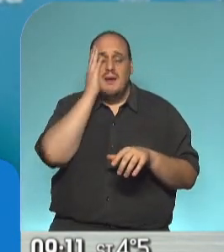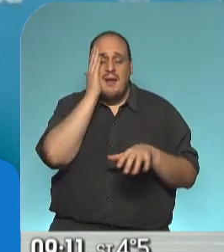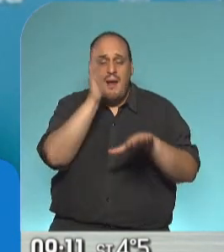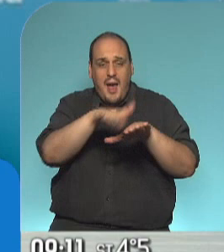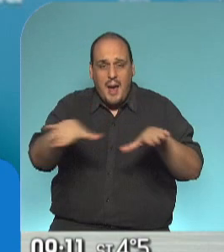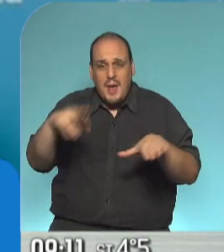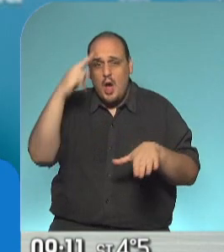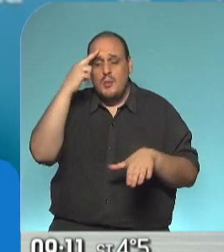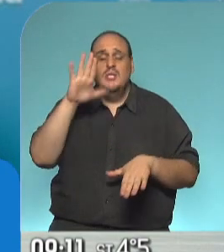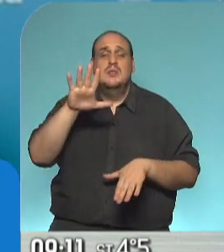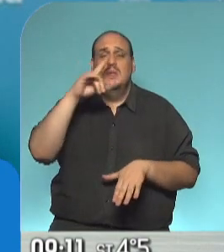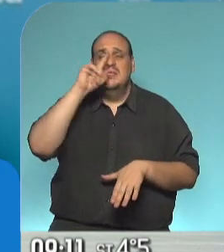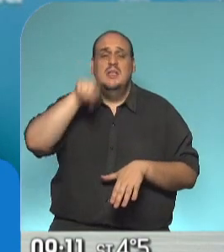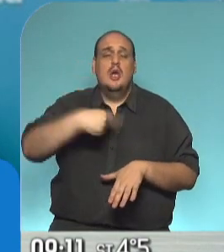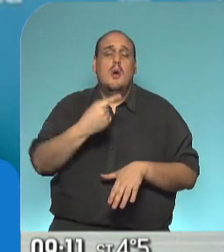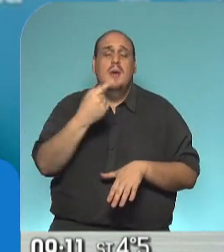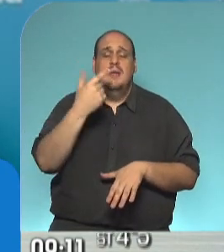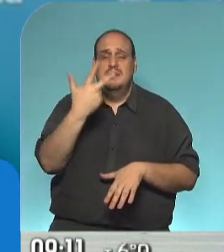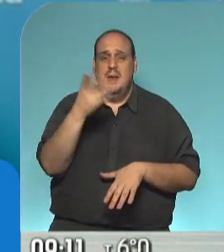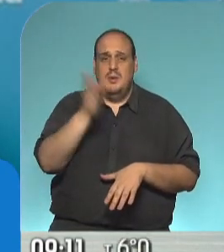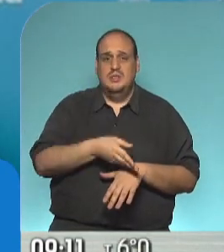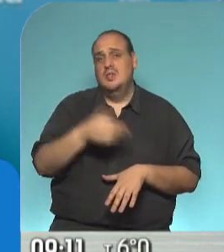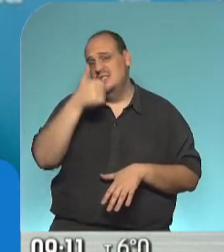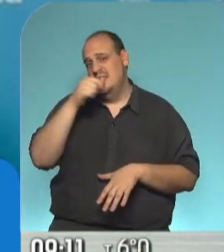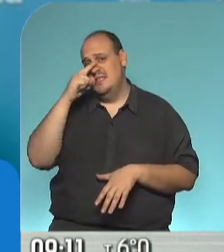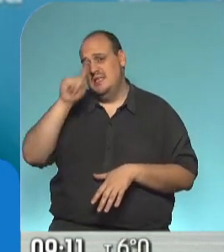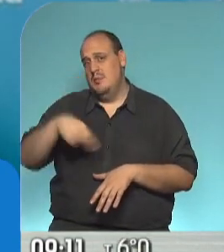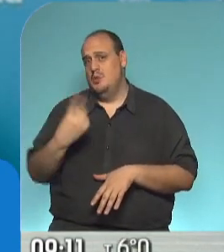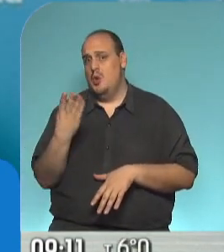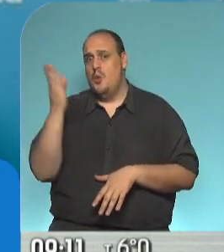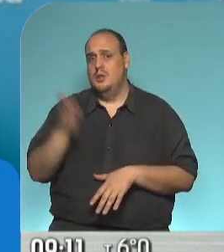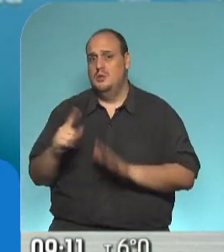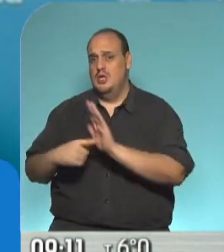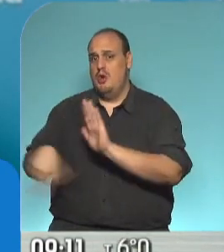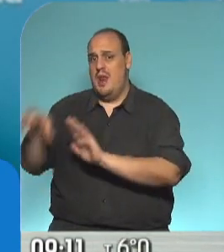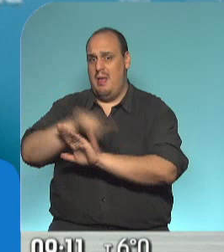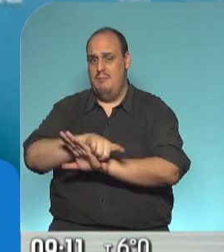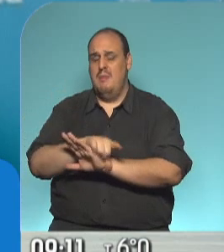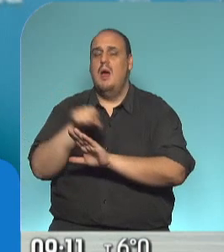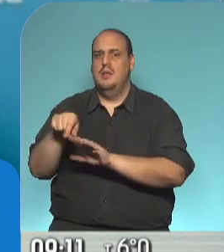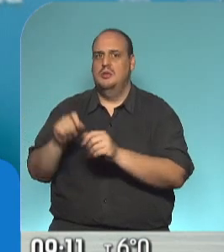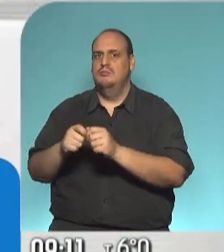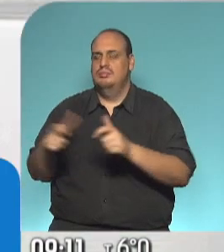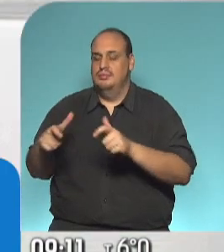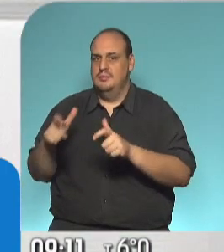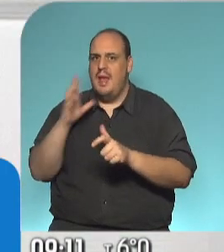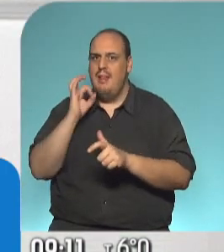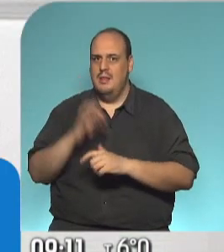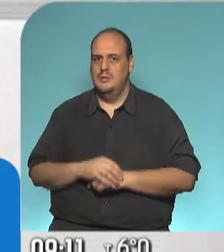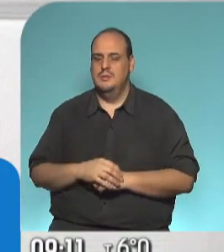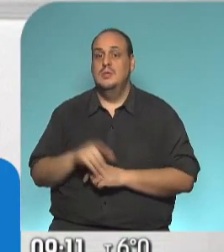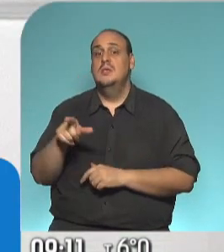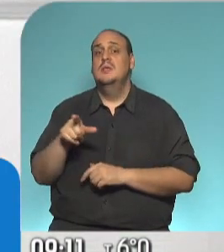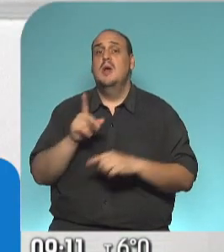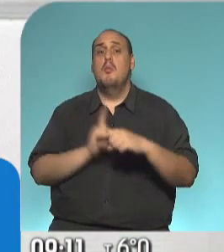causa, 57.3 a nivel nacional, 67.4 en AMBA, también aumenta unos puntitos, y ese porcentaje